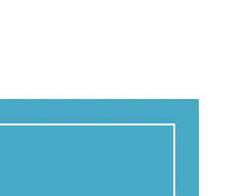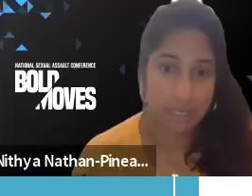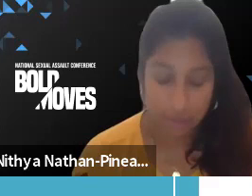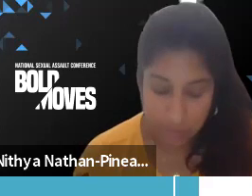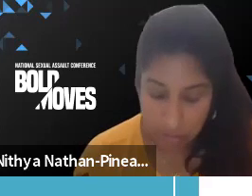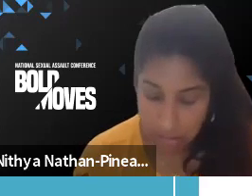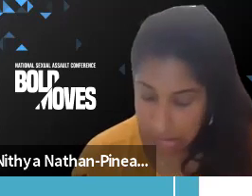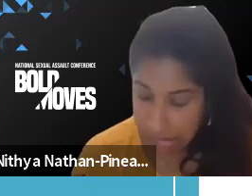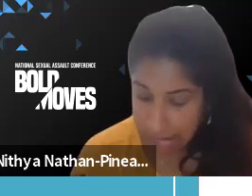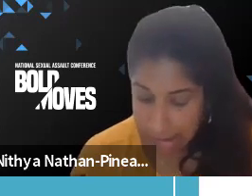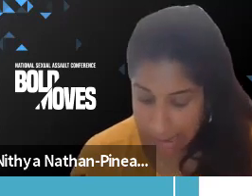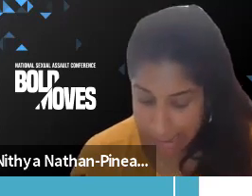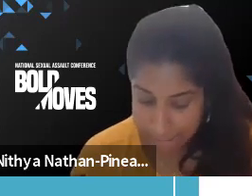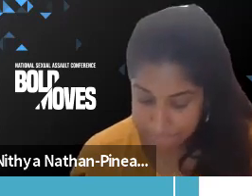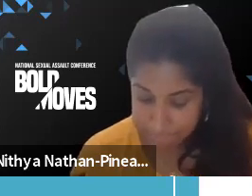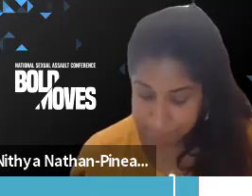muy peligroso.